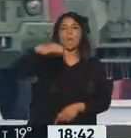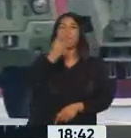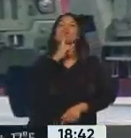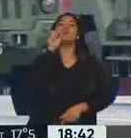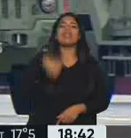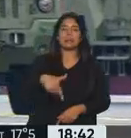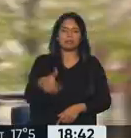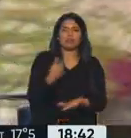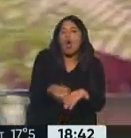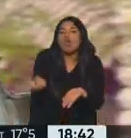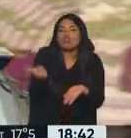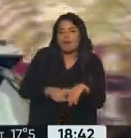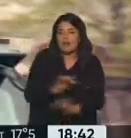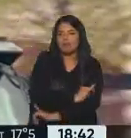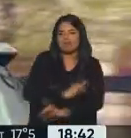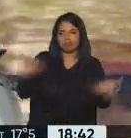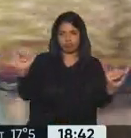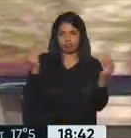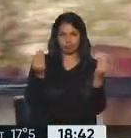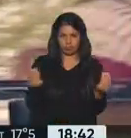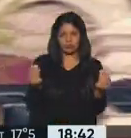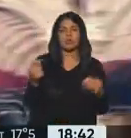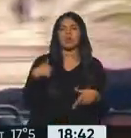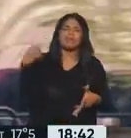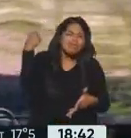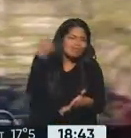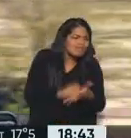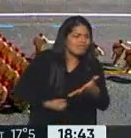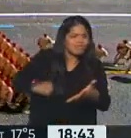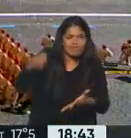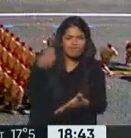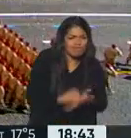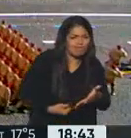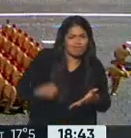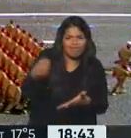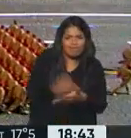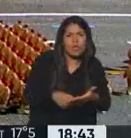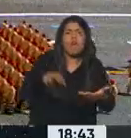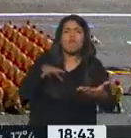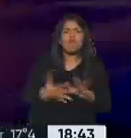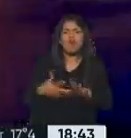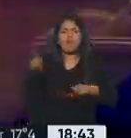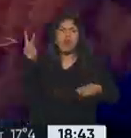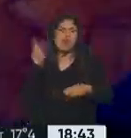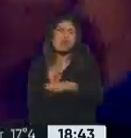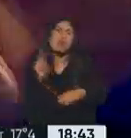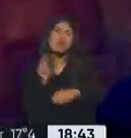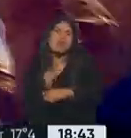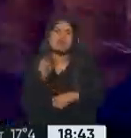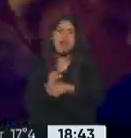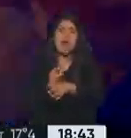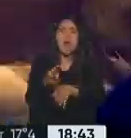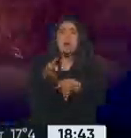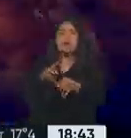una vez más subrayó que está haciendo todo lo posible para evitar el horror de una nueva guerra